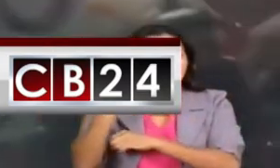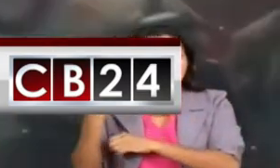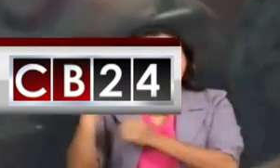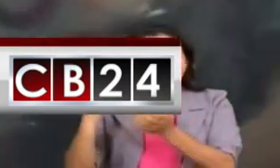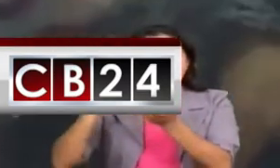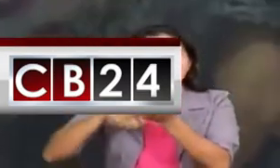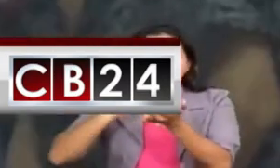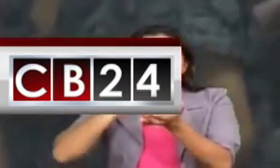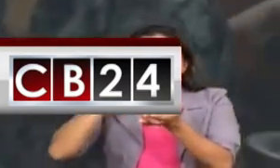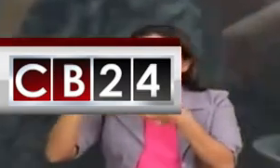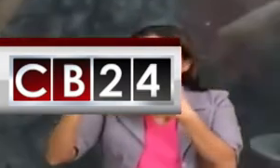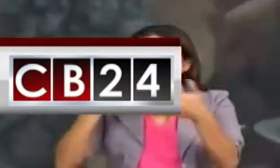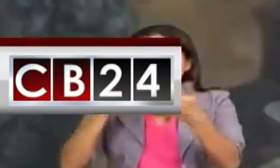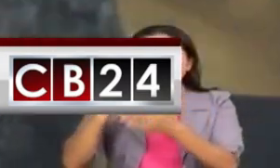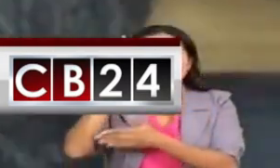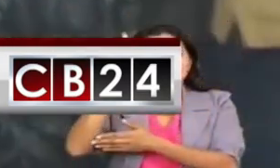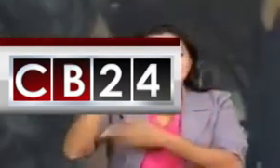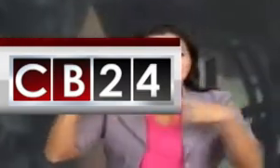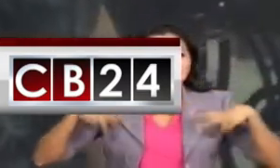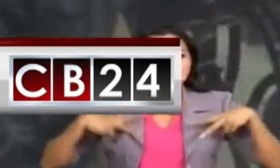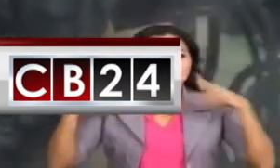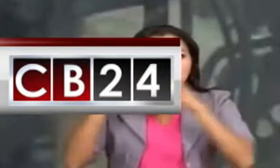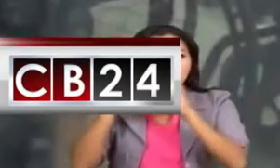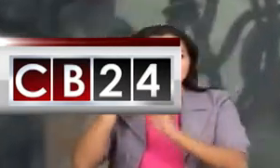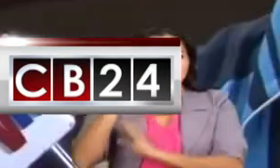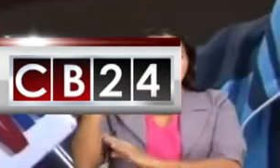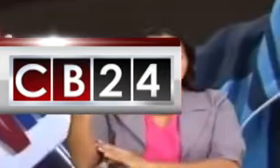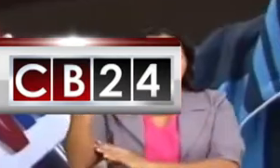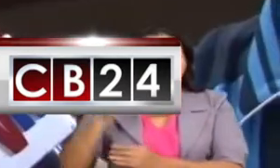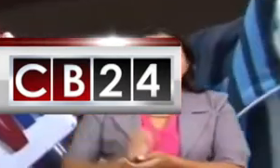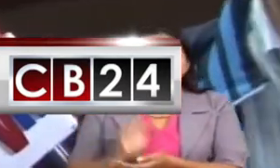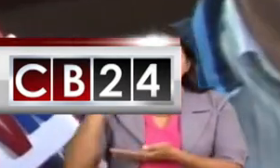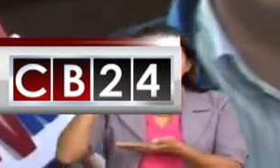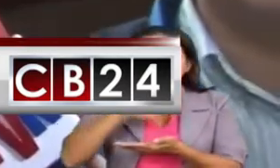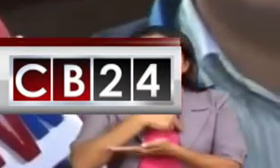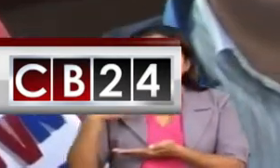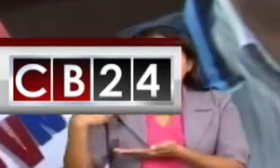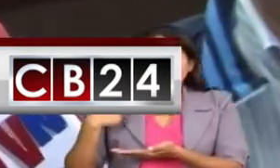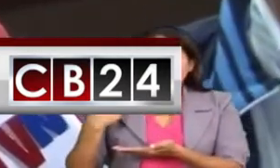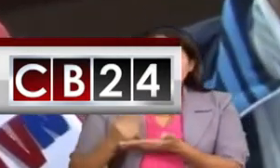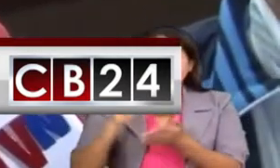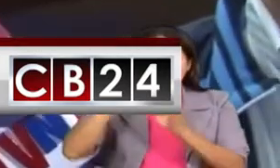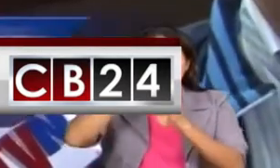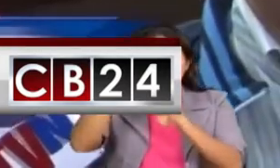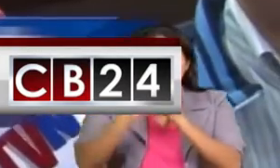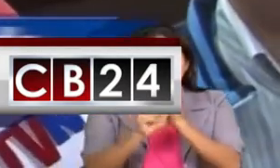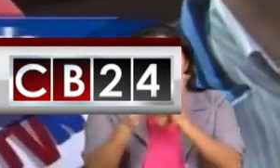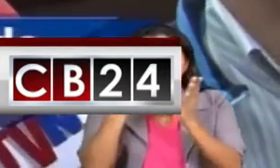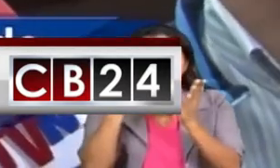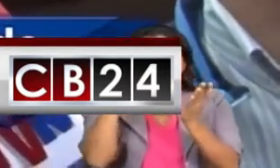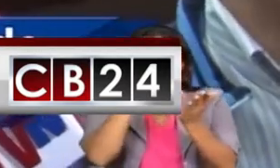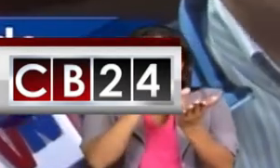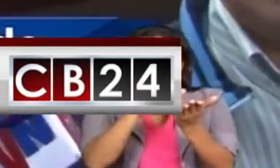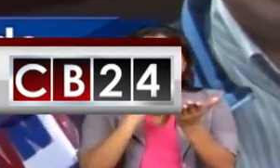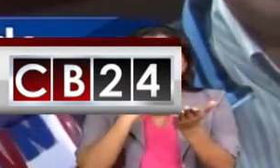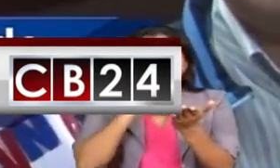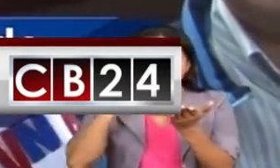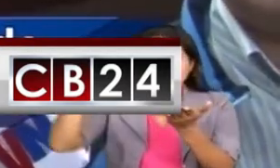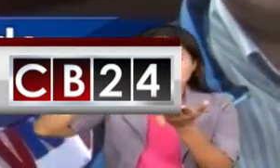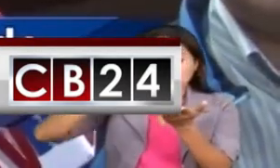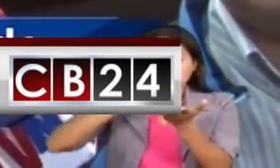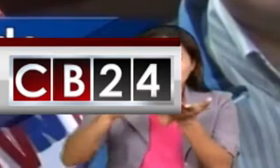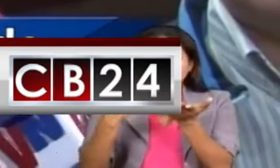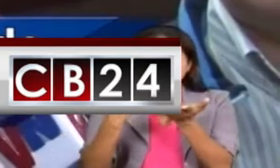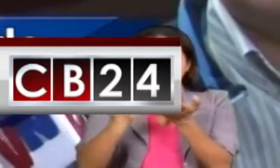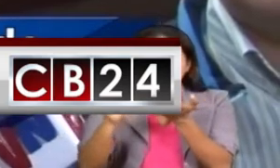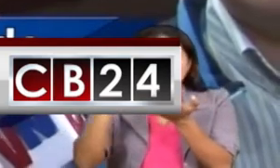su tramitación hasta su expedición. Aquí lo que se hizo fue el artículo que refería nada más al vencimiento. Recuerde